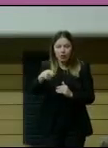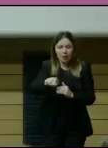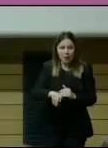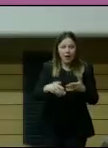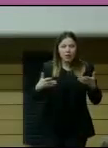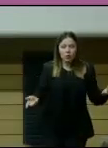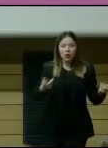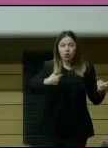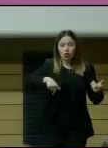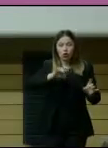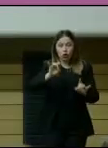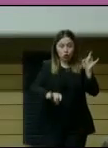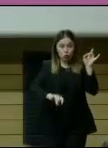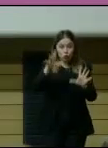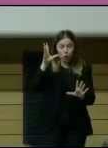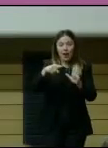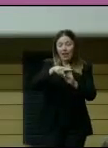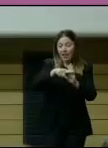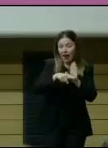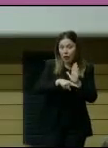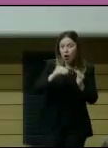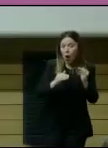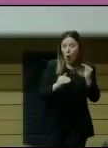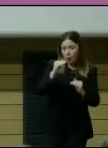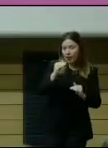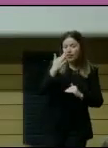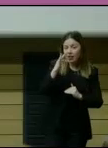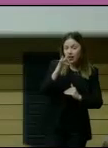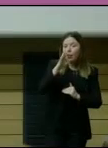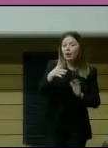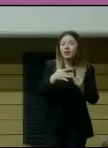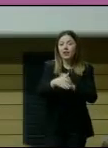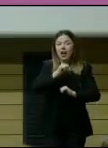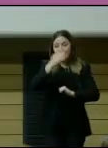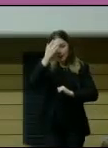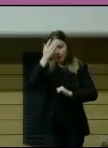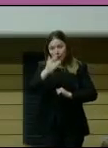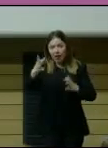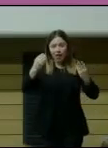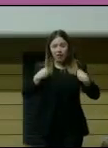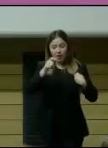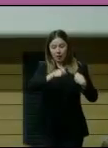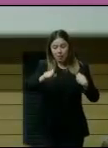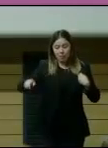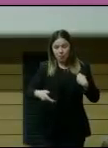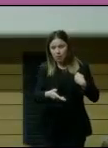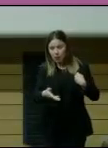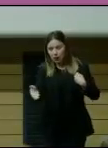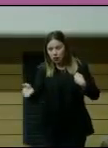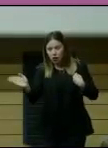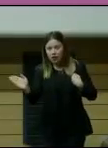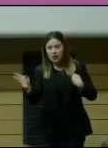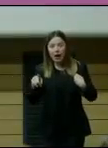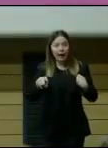de tener suerte, y es buen indicador que aumente el fentanilo porque es indicador que la esperanza de vida de personas, en muchos casos, que